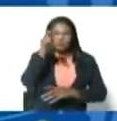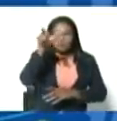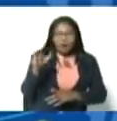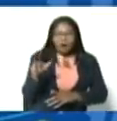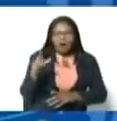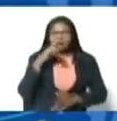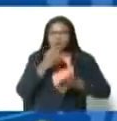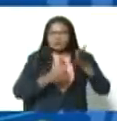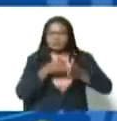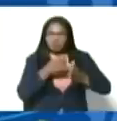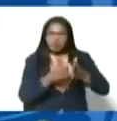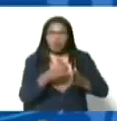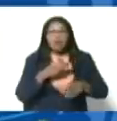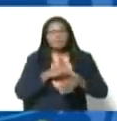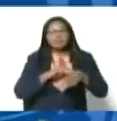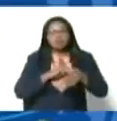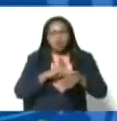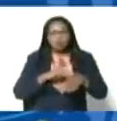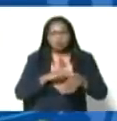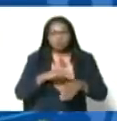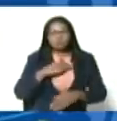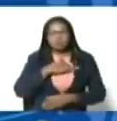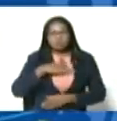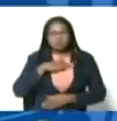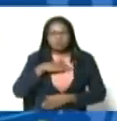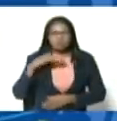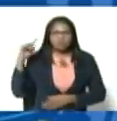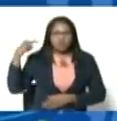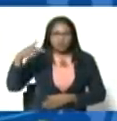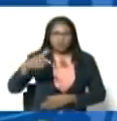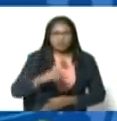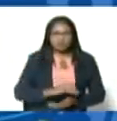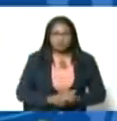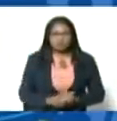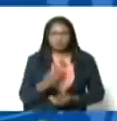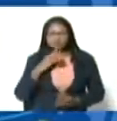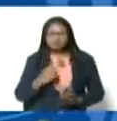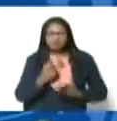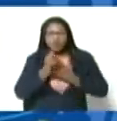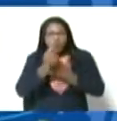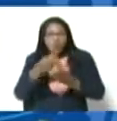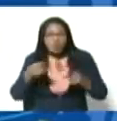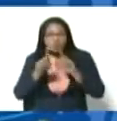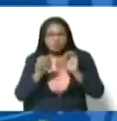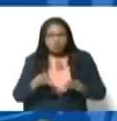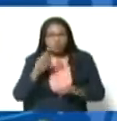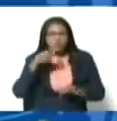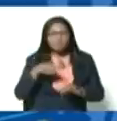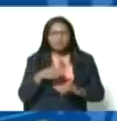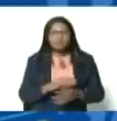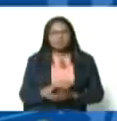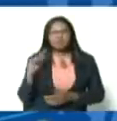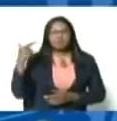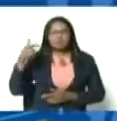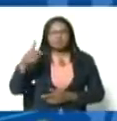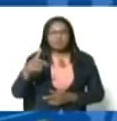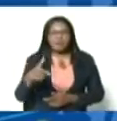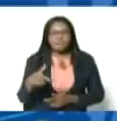ahora registrados en la Gran Misión Transporte, a los que también les vamos a incorporar los compañeros y compañeras del transporte de